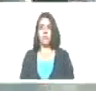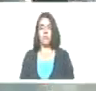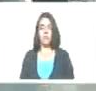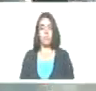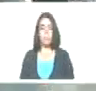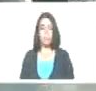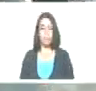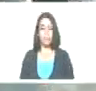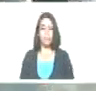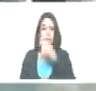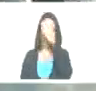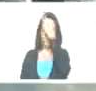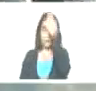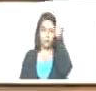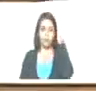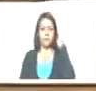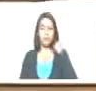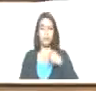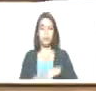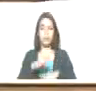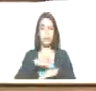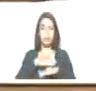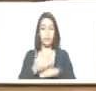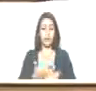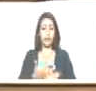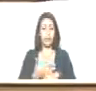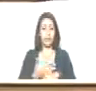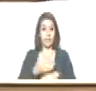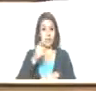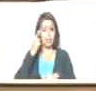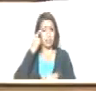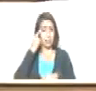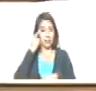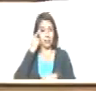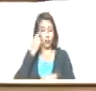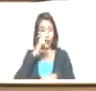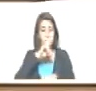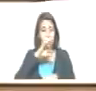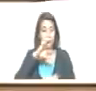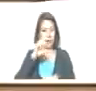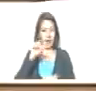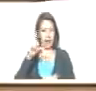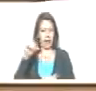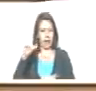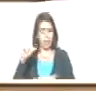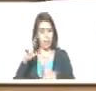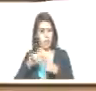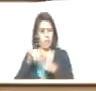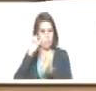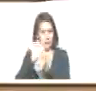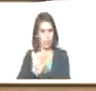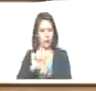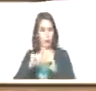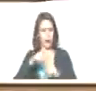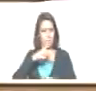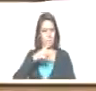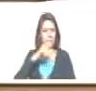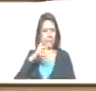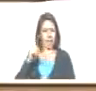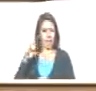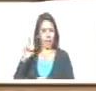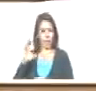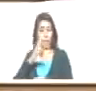Porque al pobre chinito de Recadi lo metieron preso, pero ¿por qué no metieron a Pedro Tinoco, al del Banco Progreso, al del